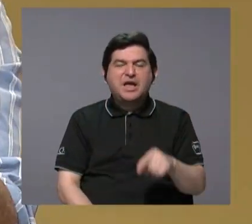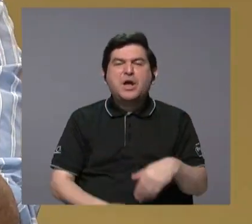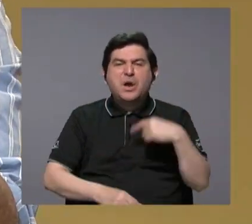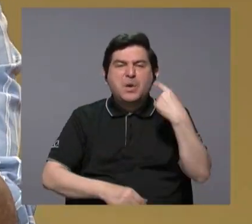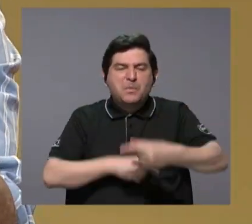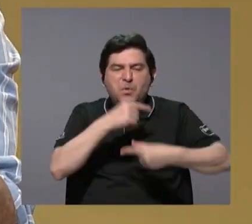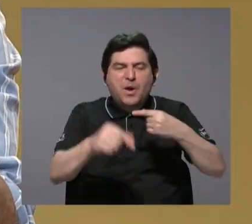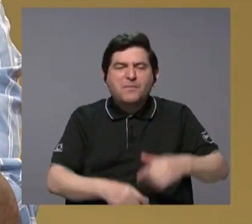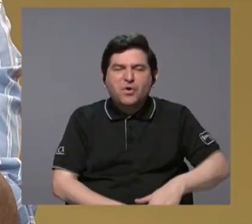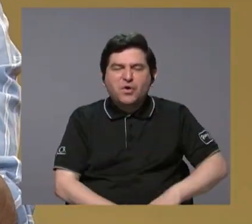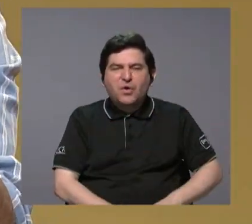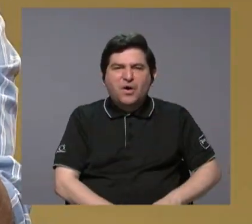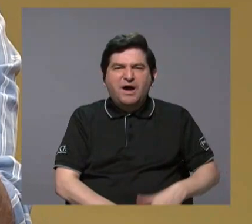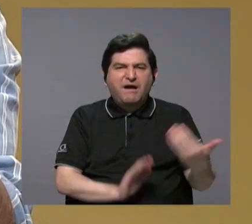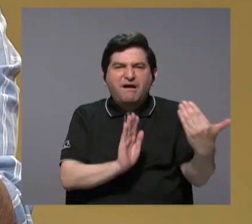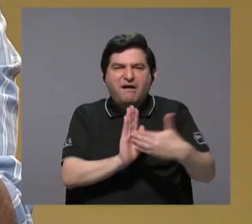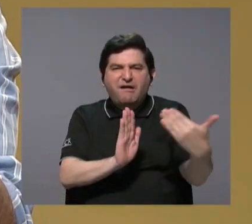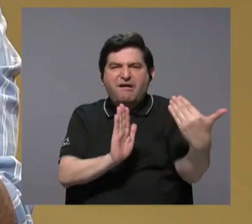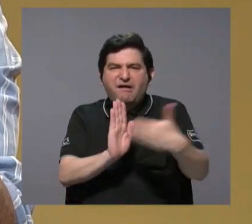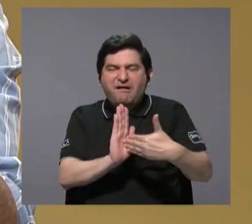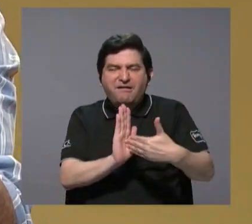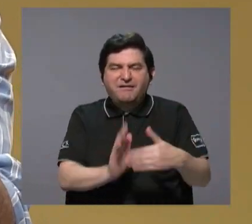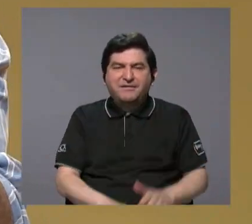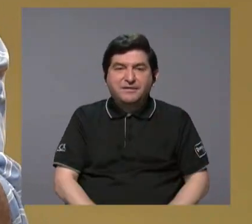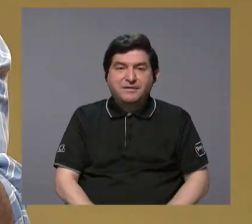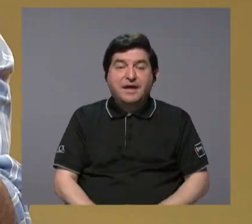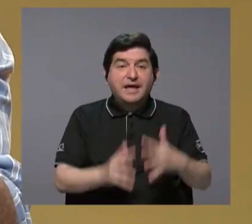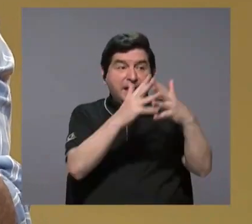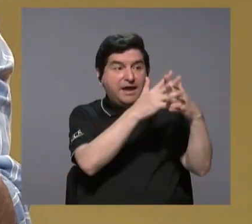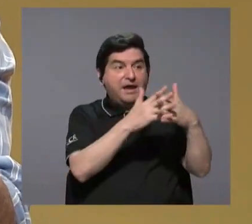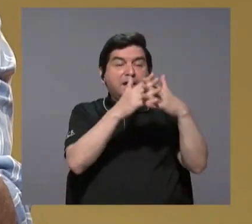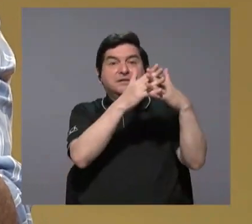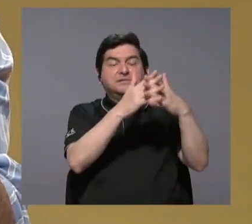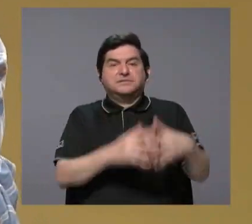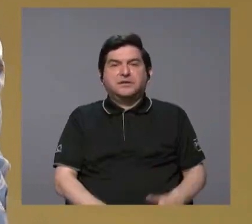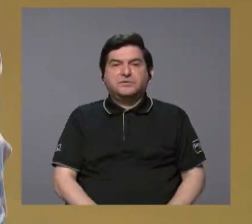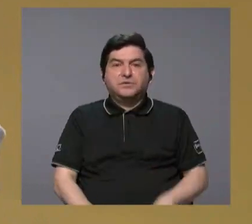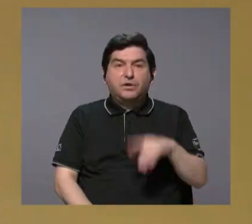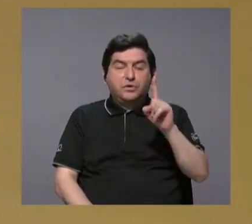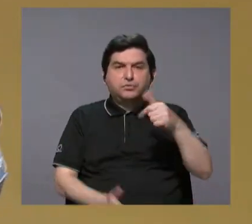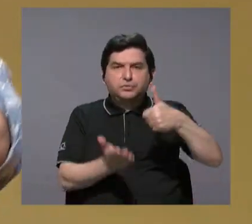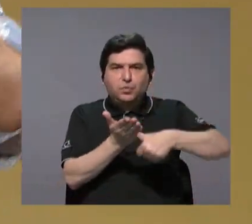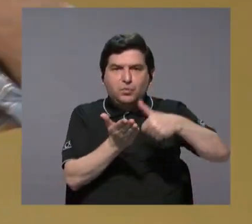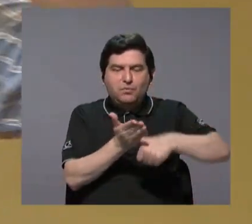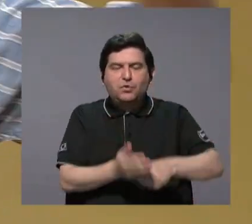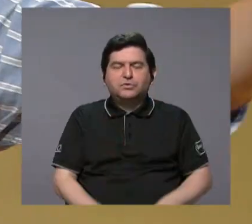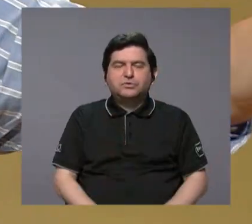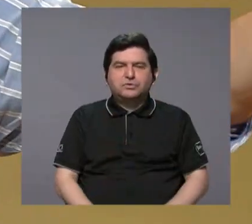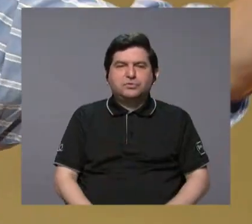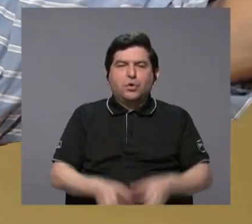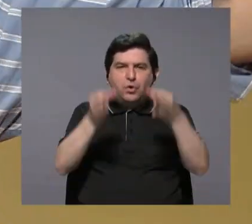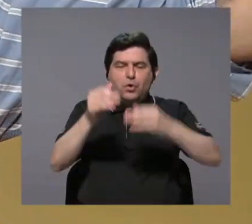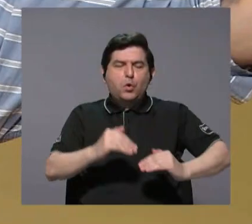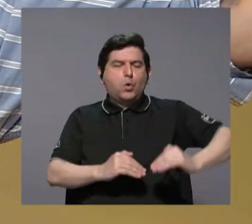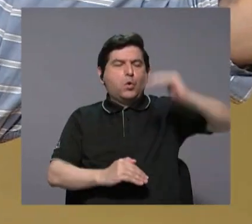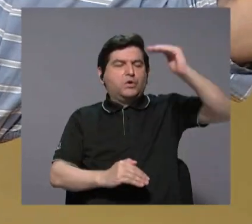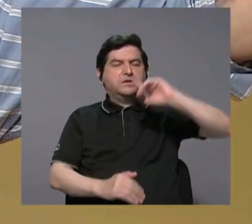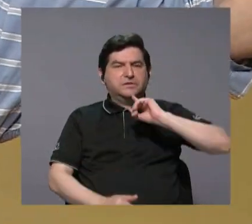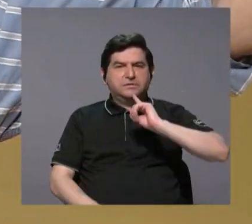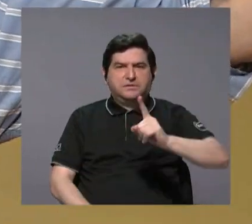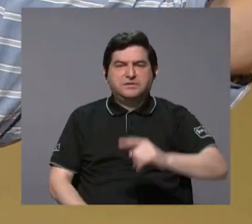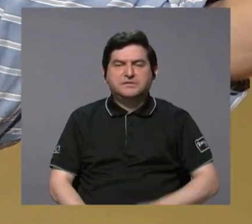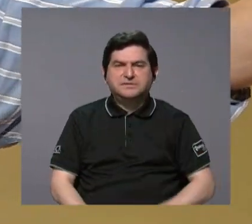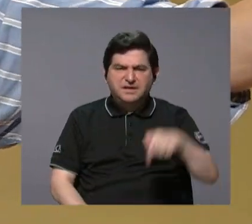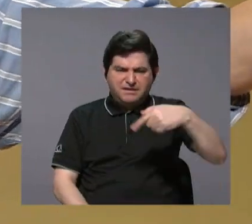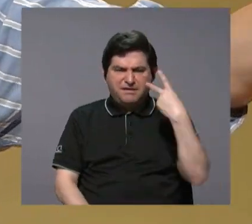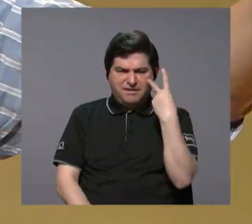y eso lo hemos visto en todo. En Estados Unidos hay un voto incluso de la Corte Suprema. Aquí lo